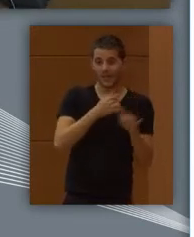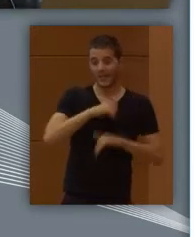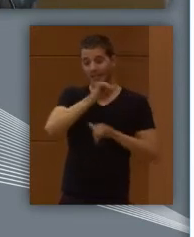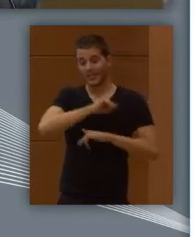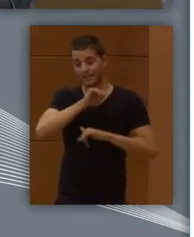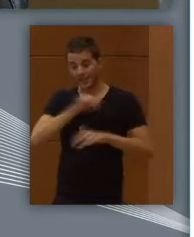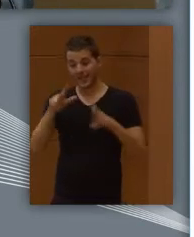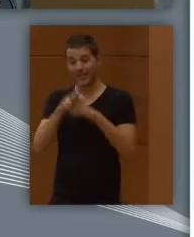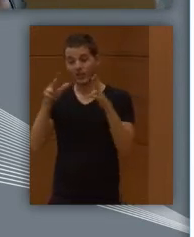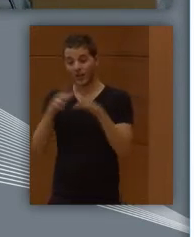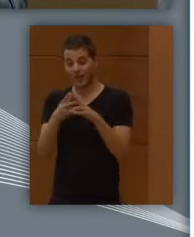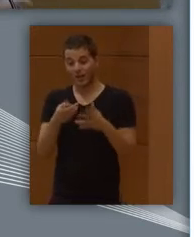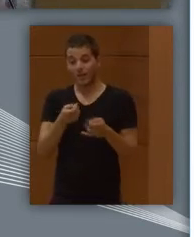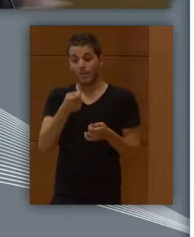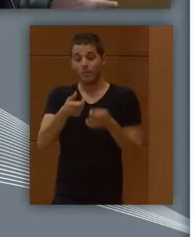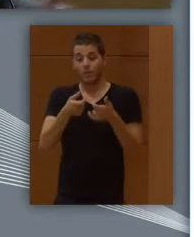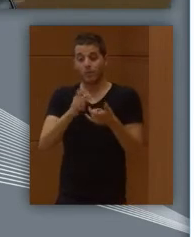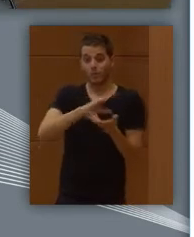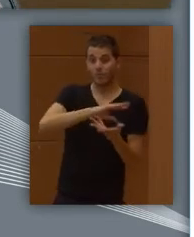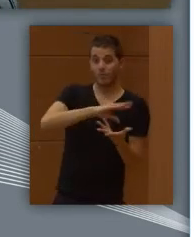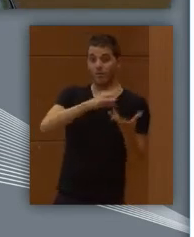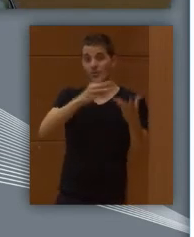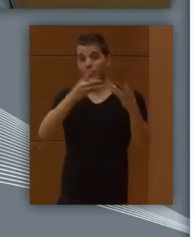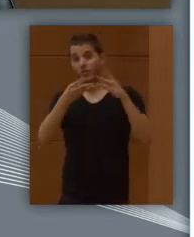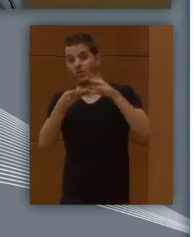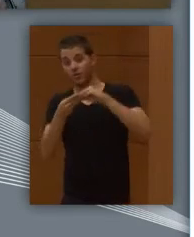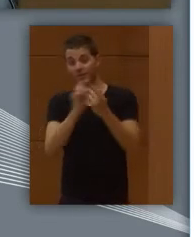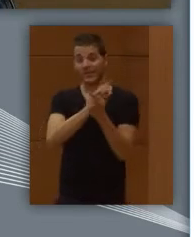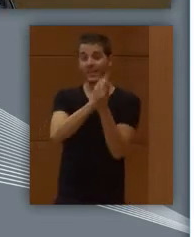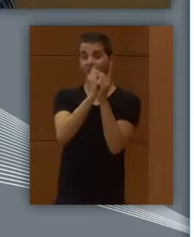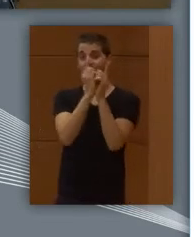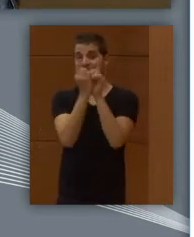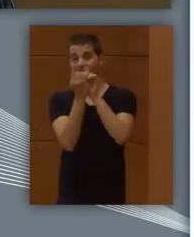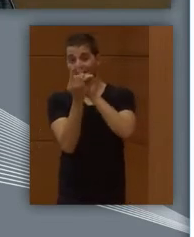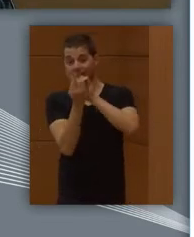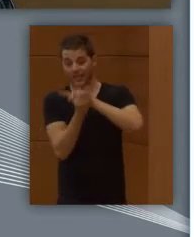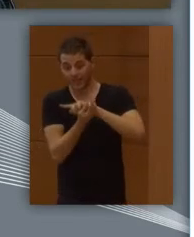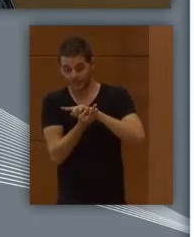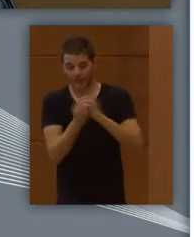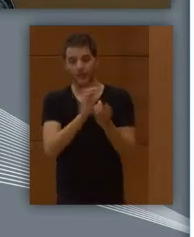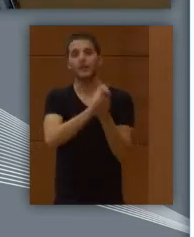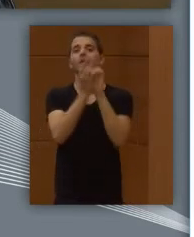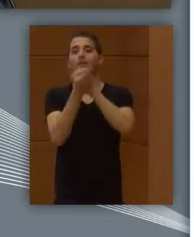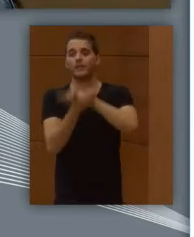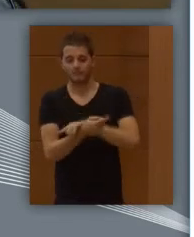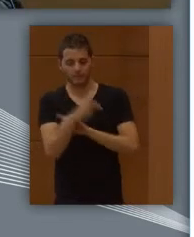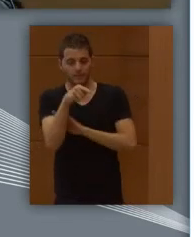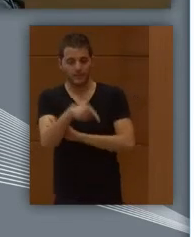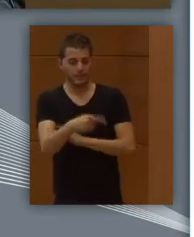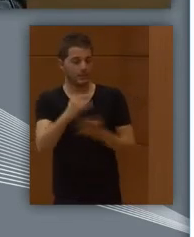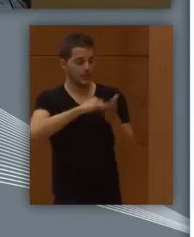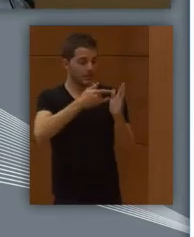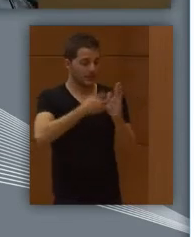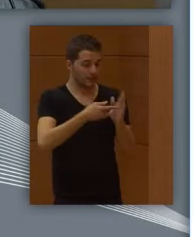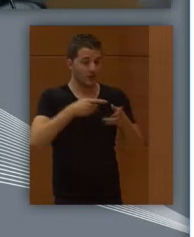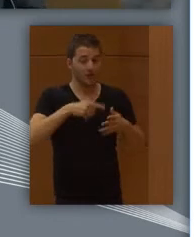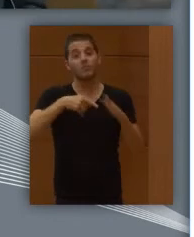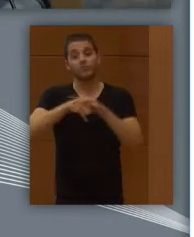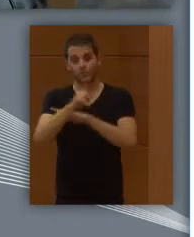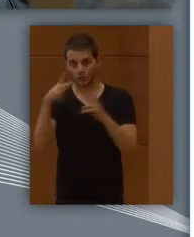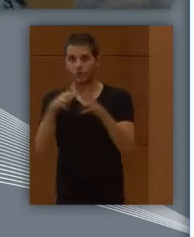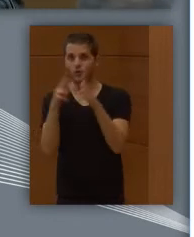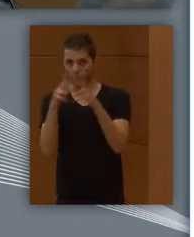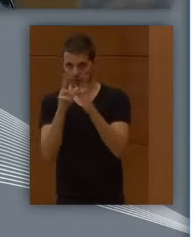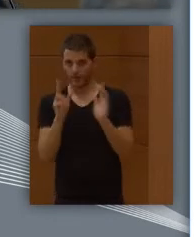se reorganice, se adapte por sí sola, ¿no? Y automáticamente convierta ese cambio tecnológico en un progreso social.